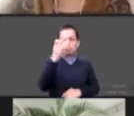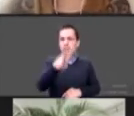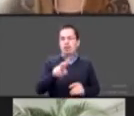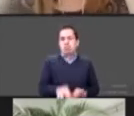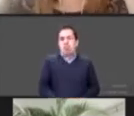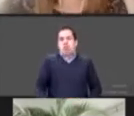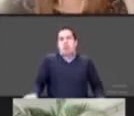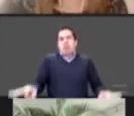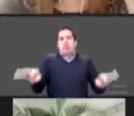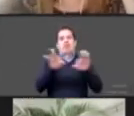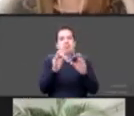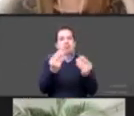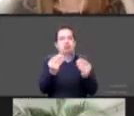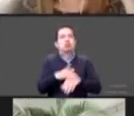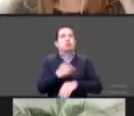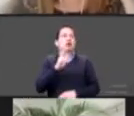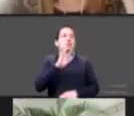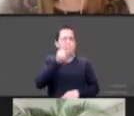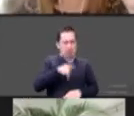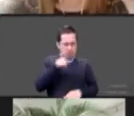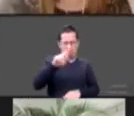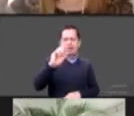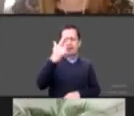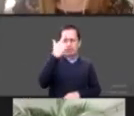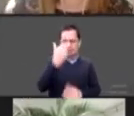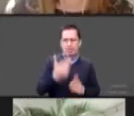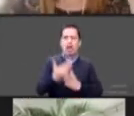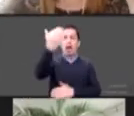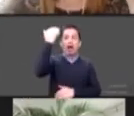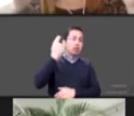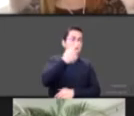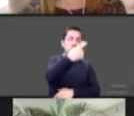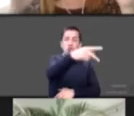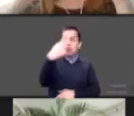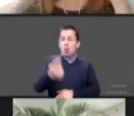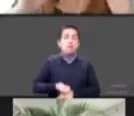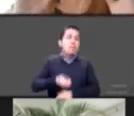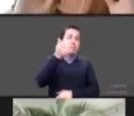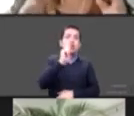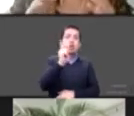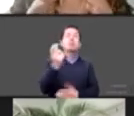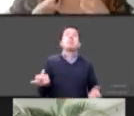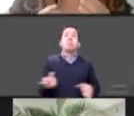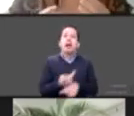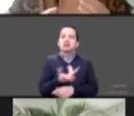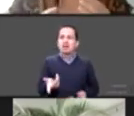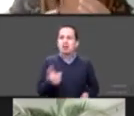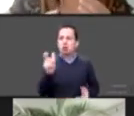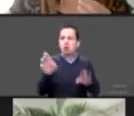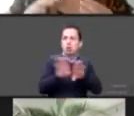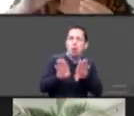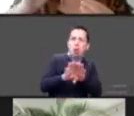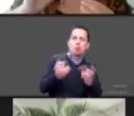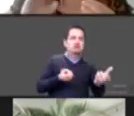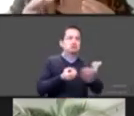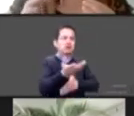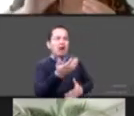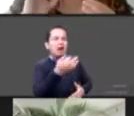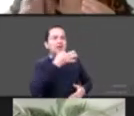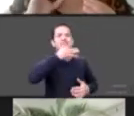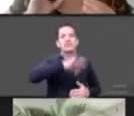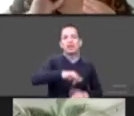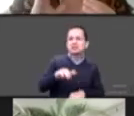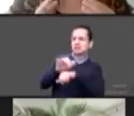un amigo, una fiesta, una salida, el pertenecer, el colectivo. Y eso se vuelve clave. Es entender